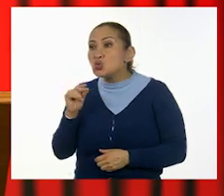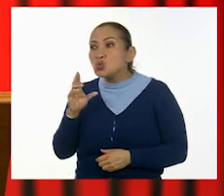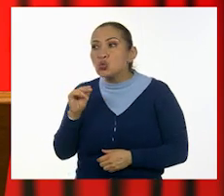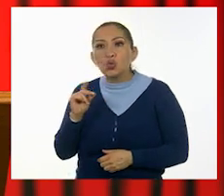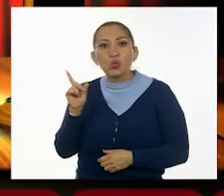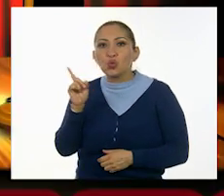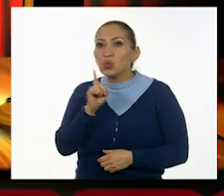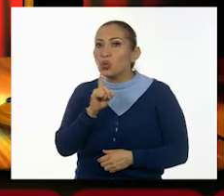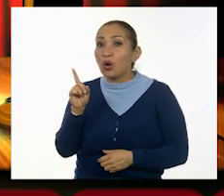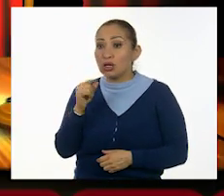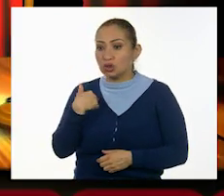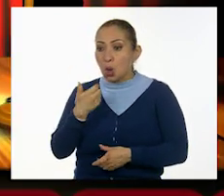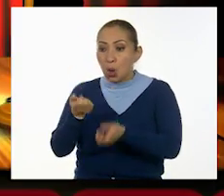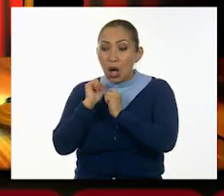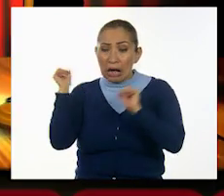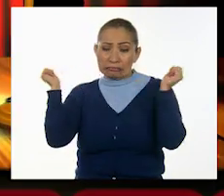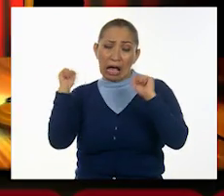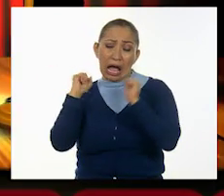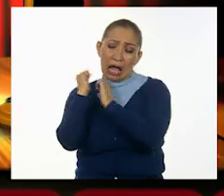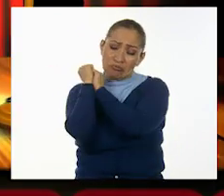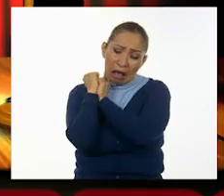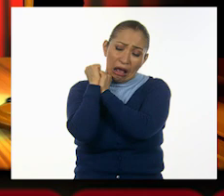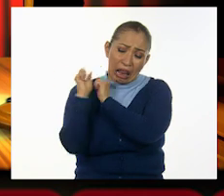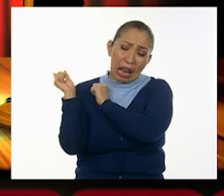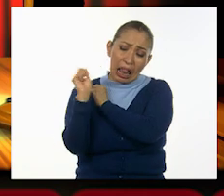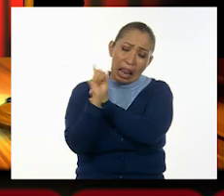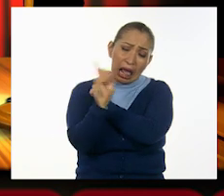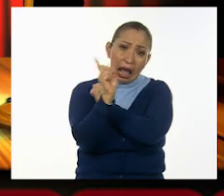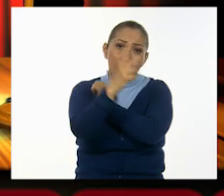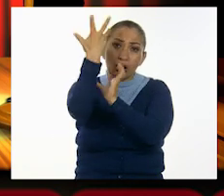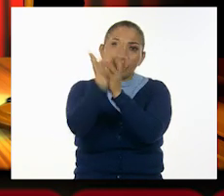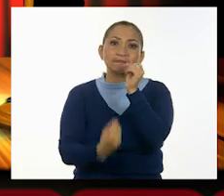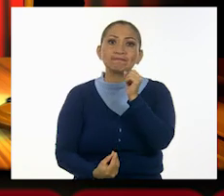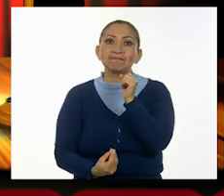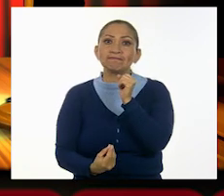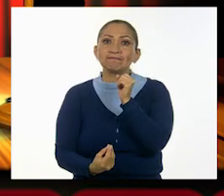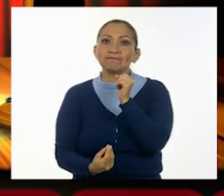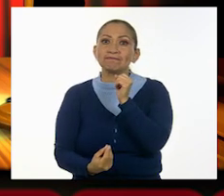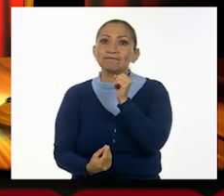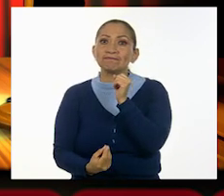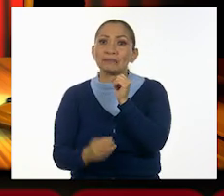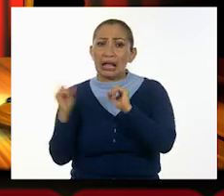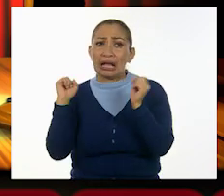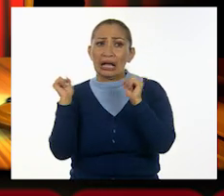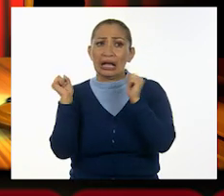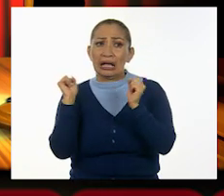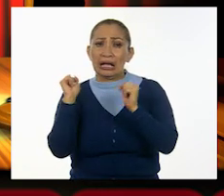Galerita, no. Yo salí corriendo con la bolsa al hombro y escapé.